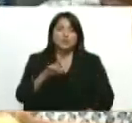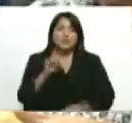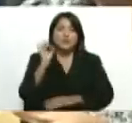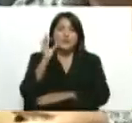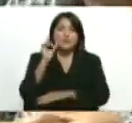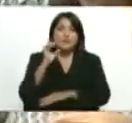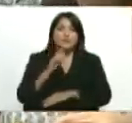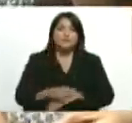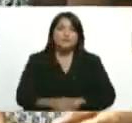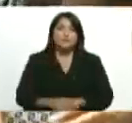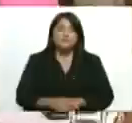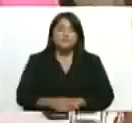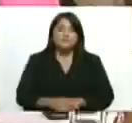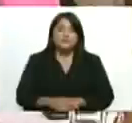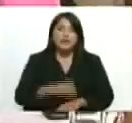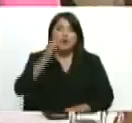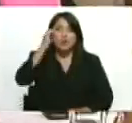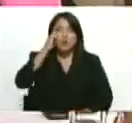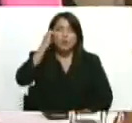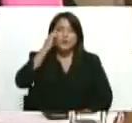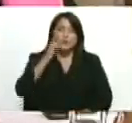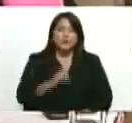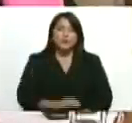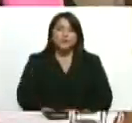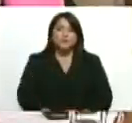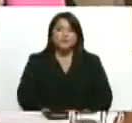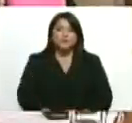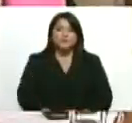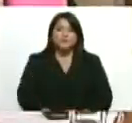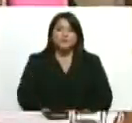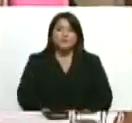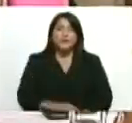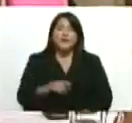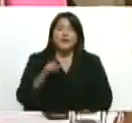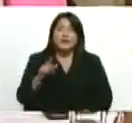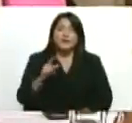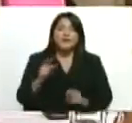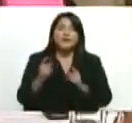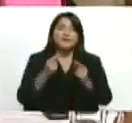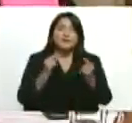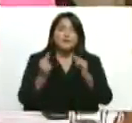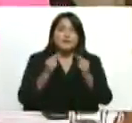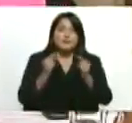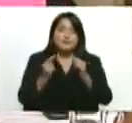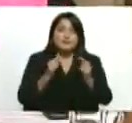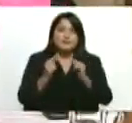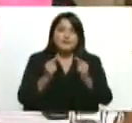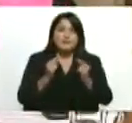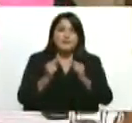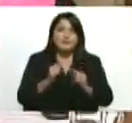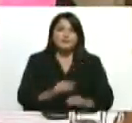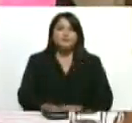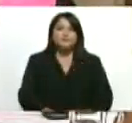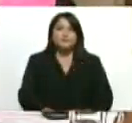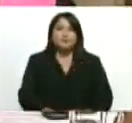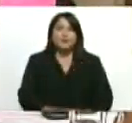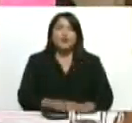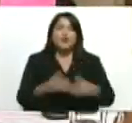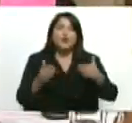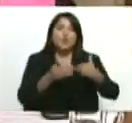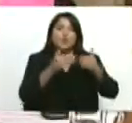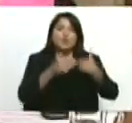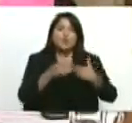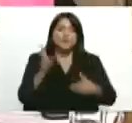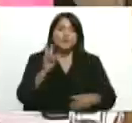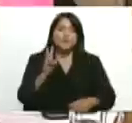del Parlamento Europeo, donde se discutió nuevamente una moción contra la República Bolivariana